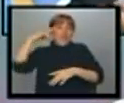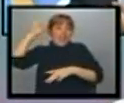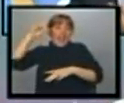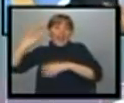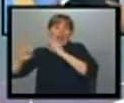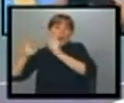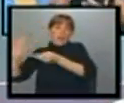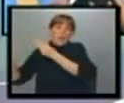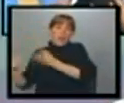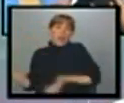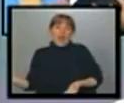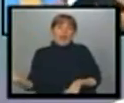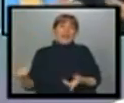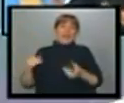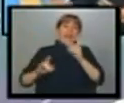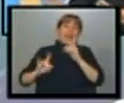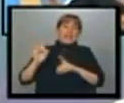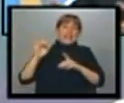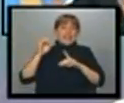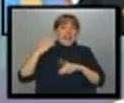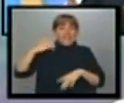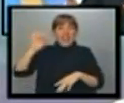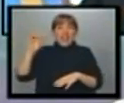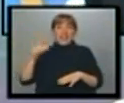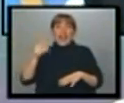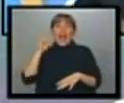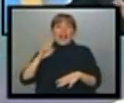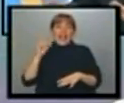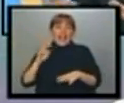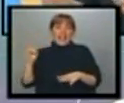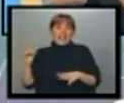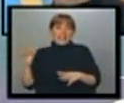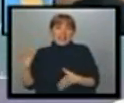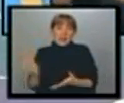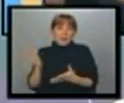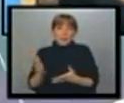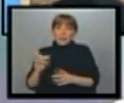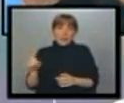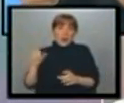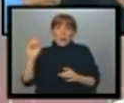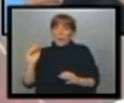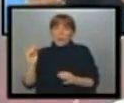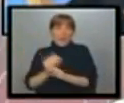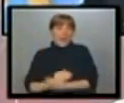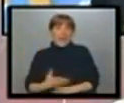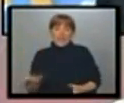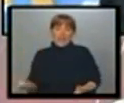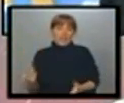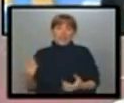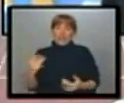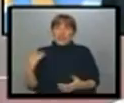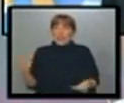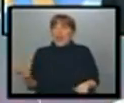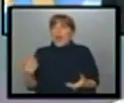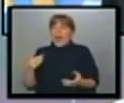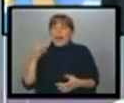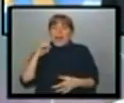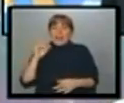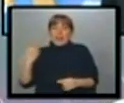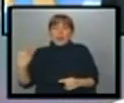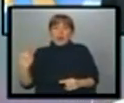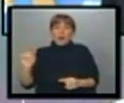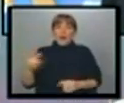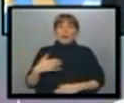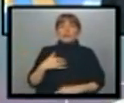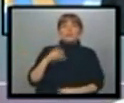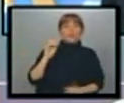vacas, al producir al estar secas, no pueden producir leche, escasez de leche, y te aumenta toda la cadena. Sí, te aumenta de los todo. No, es un lío bárbaro. Y ojo, el viernes